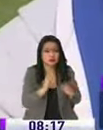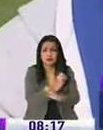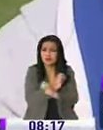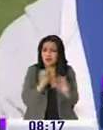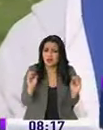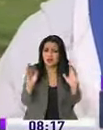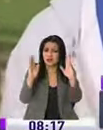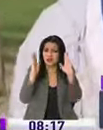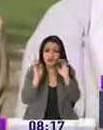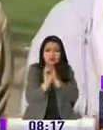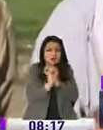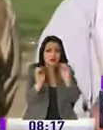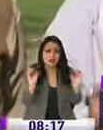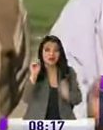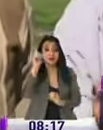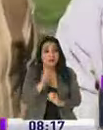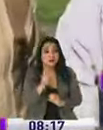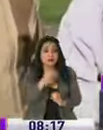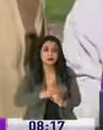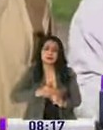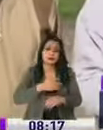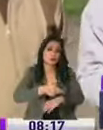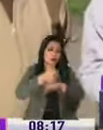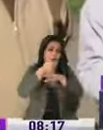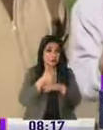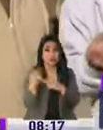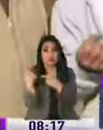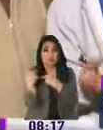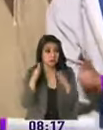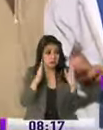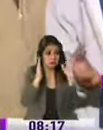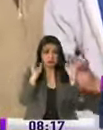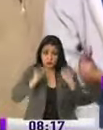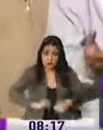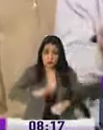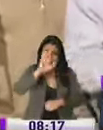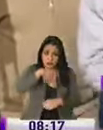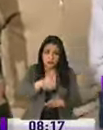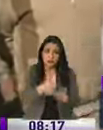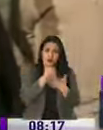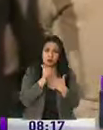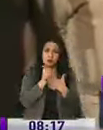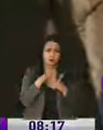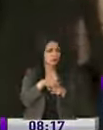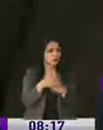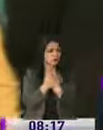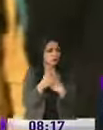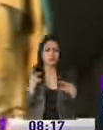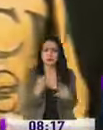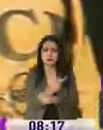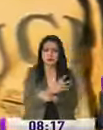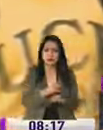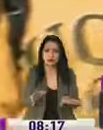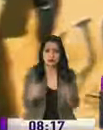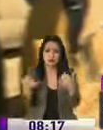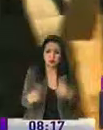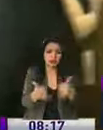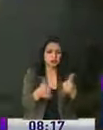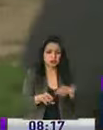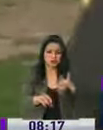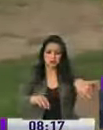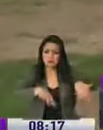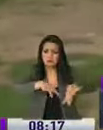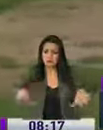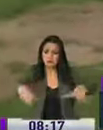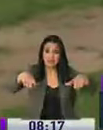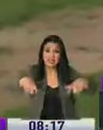atención. Necesitamos que las autoridades competentes nos vengan a ayudar en esta situación. Los juegos de los niños botaron, la cancha que